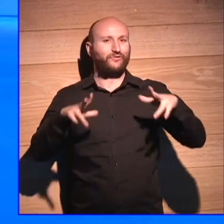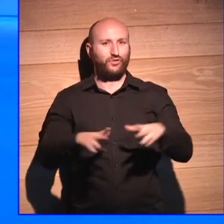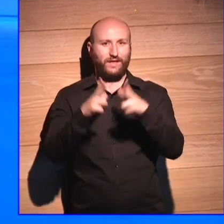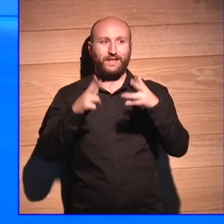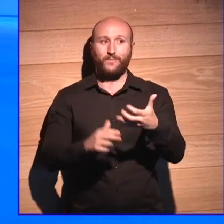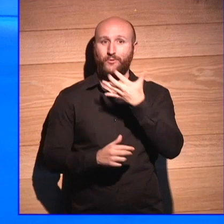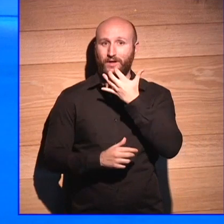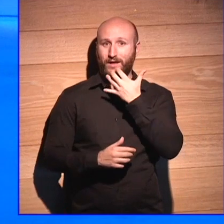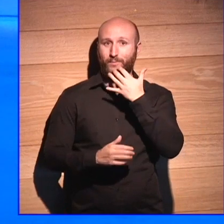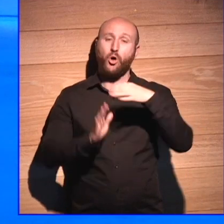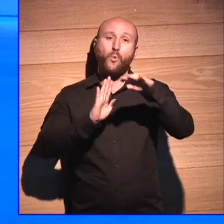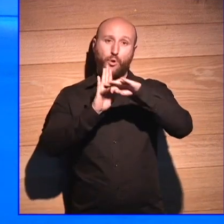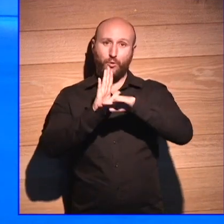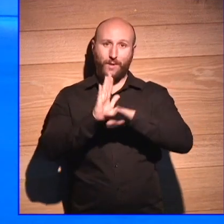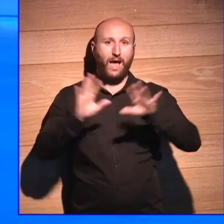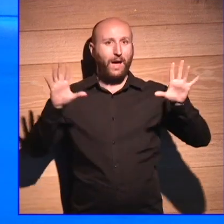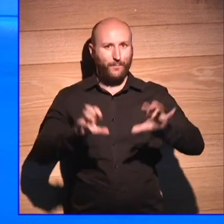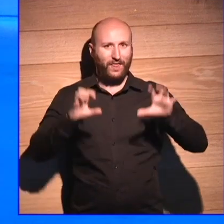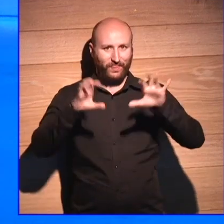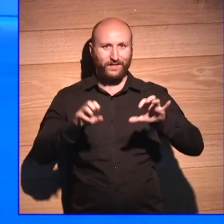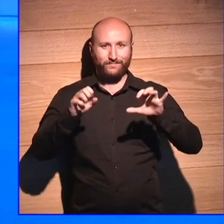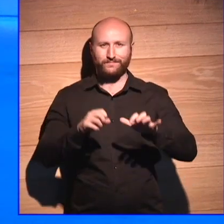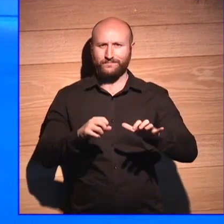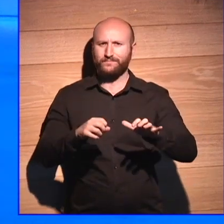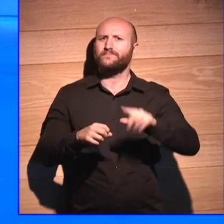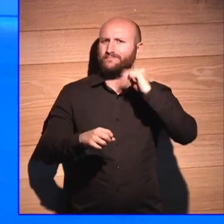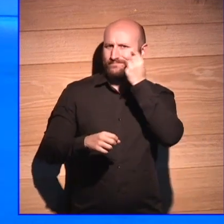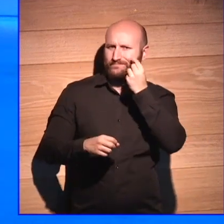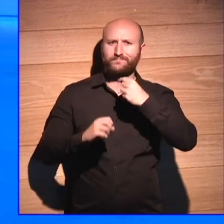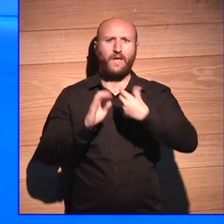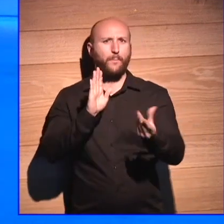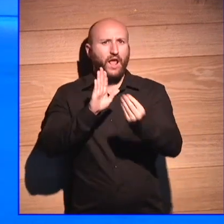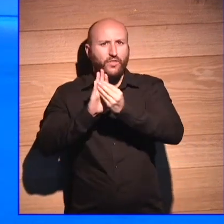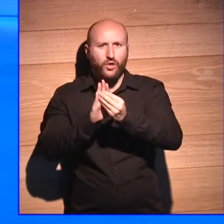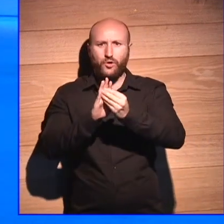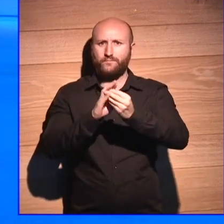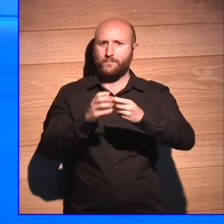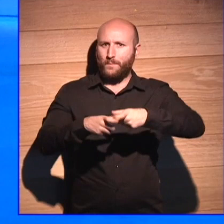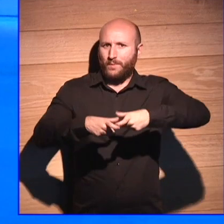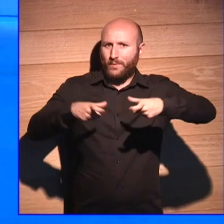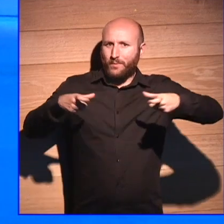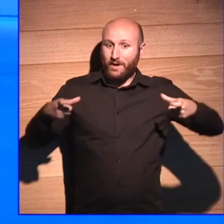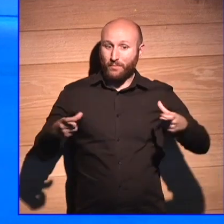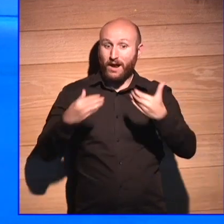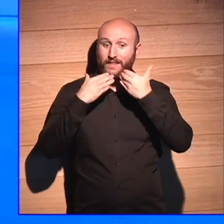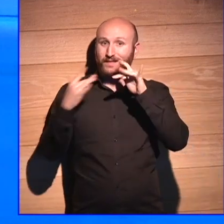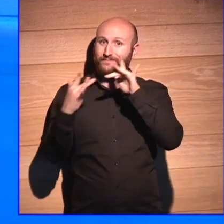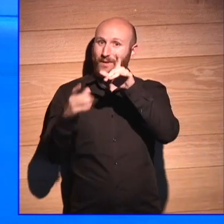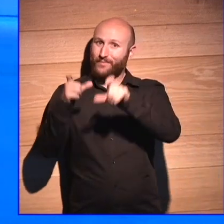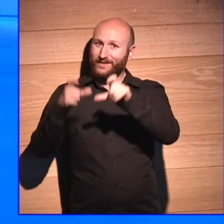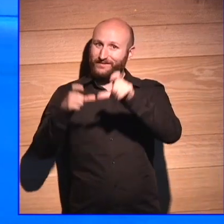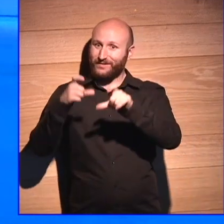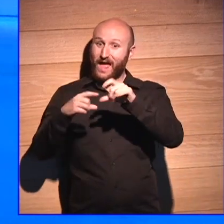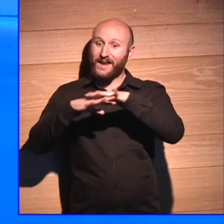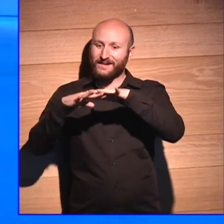ejemplo, a los programas que aprenden. Habéis oído, ¿no?, que cada vez más hay aplicaciones que de la interacción con las personas en la red aprenden.